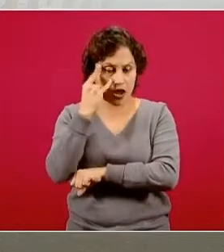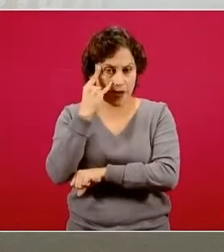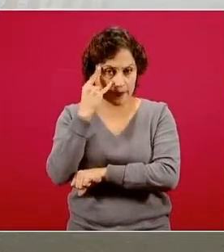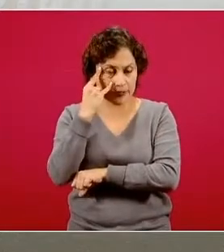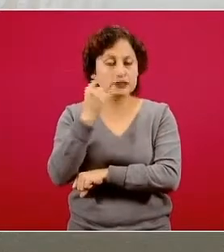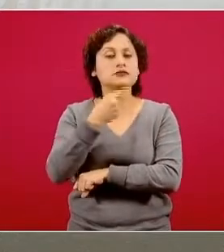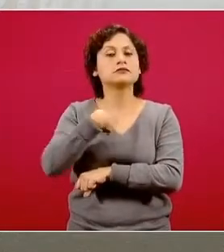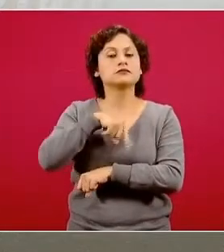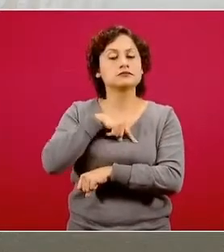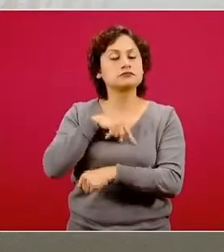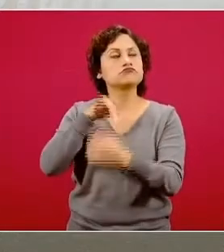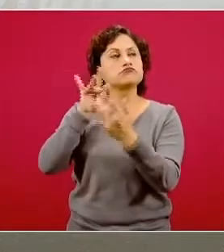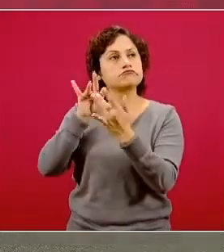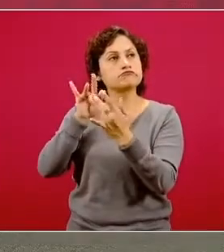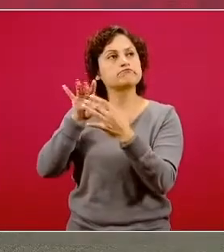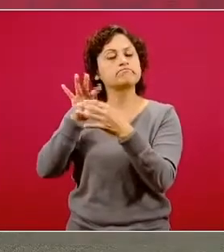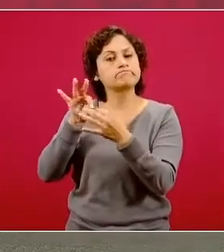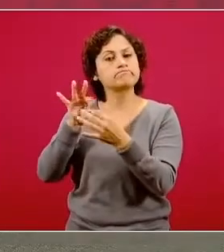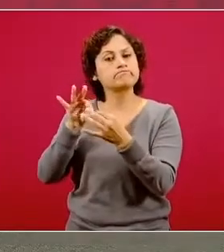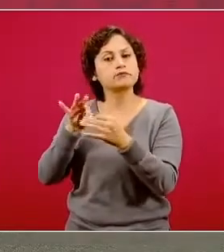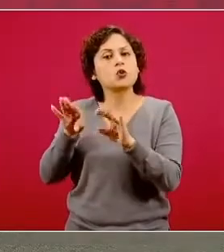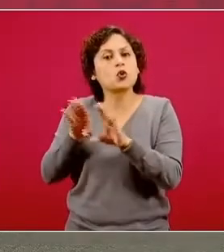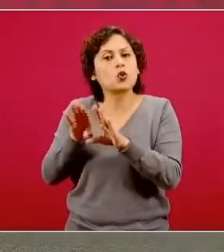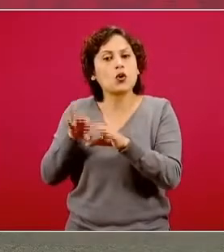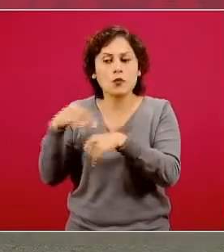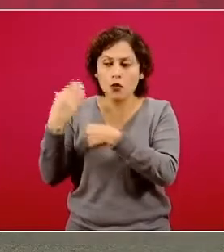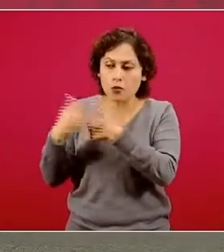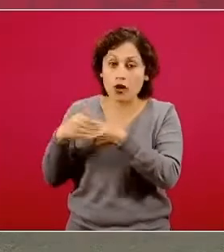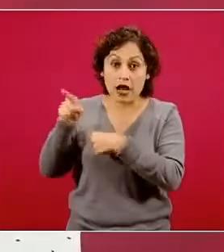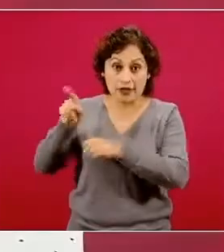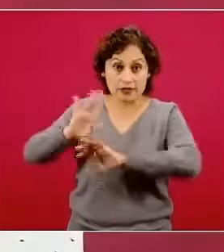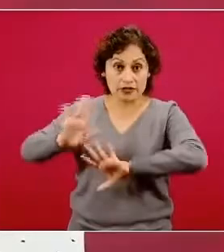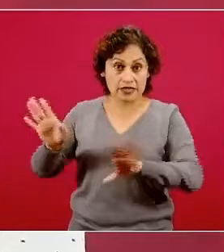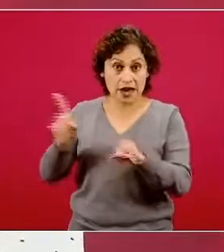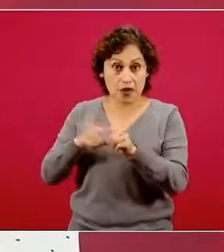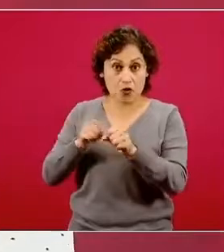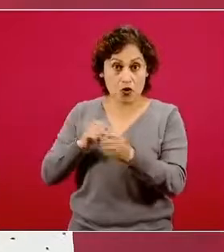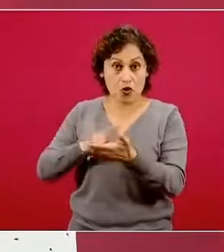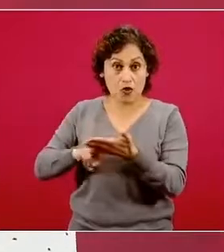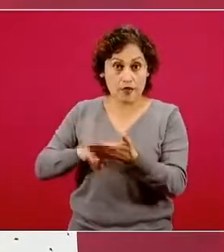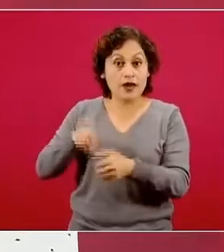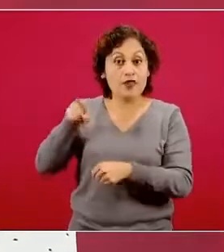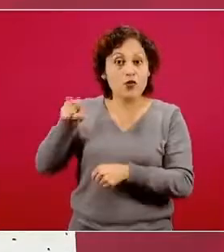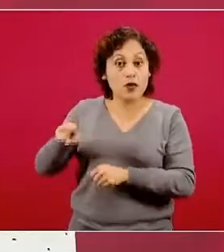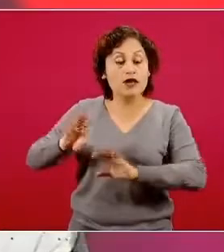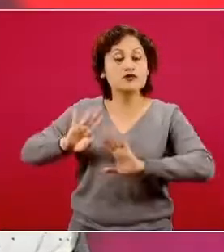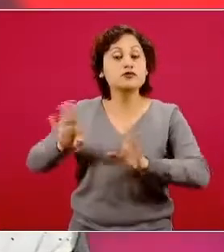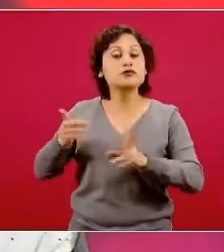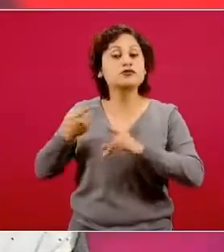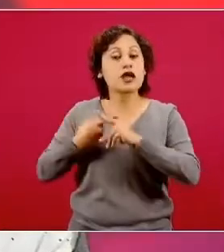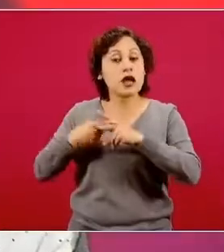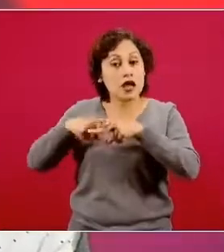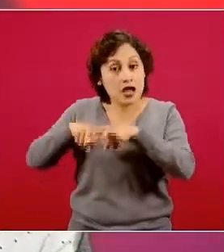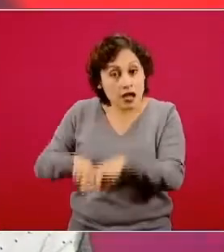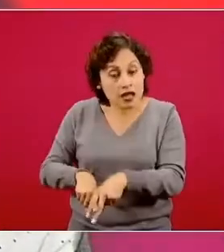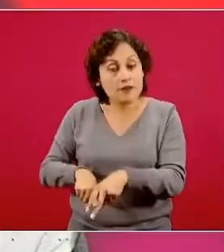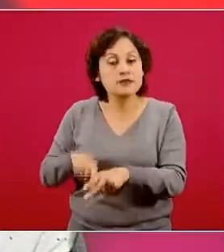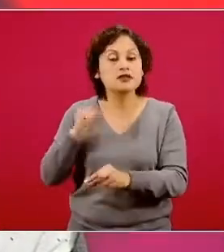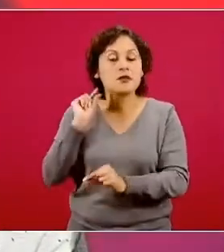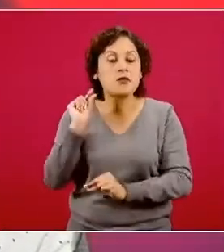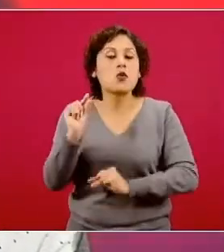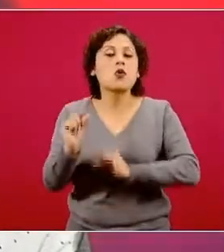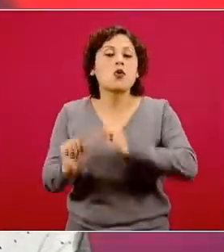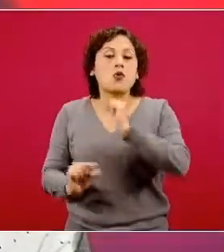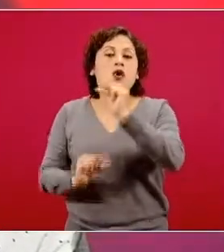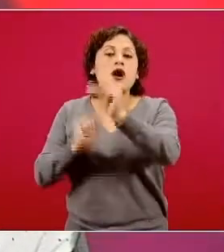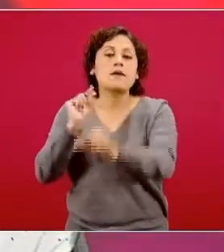ver cómo iba a ser este proceso. Ahora que ellos están en semáforo verde, iniciarían el proceso de la revisión de